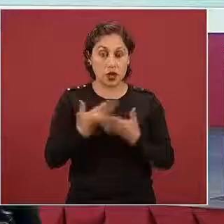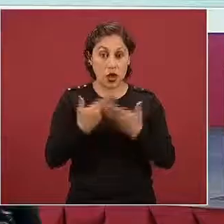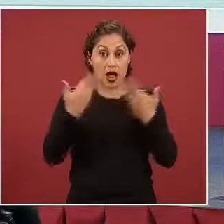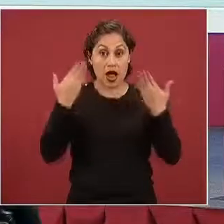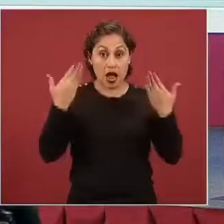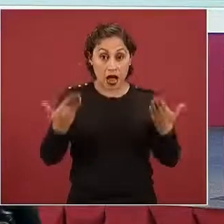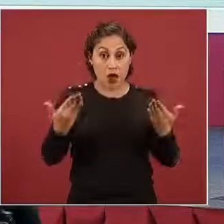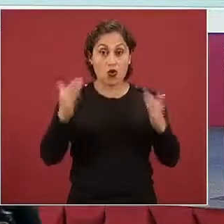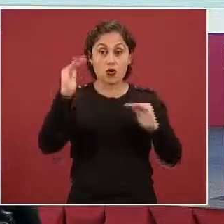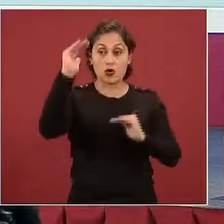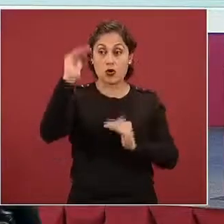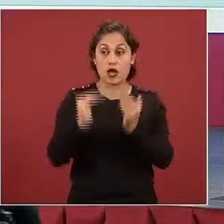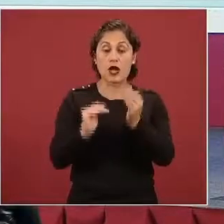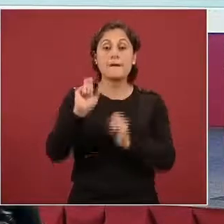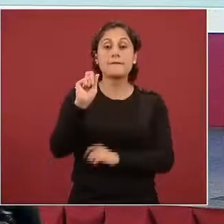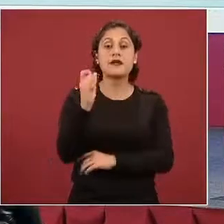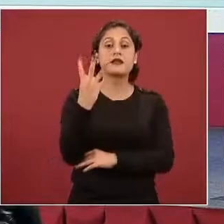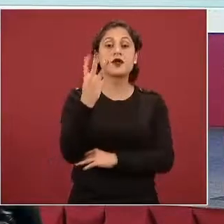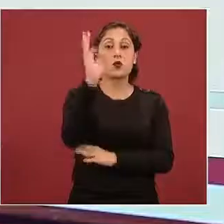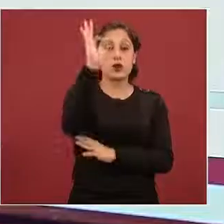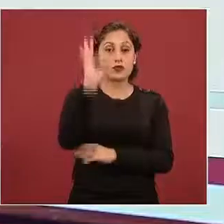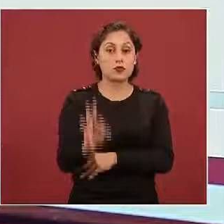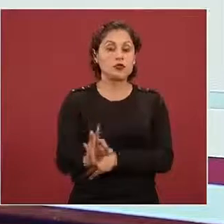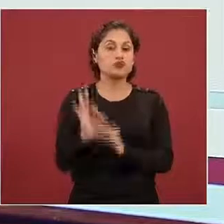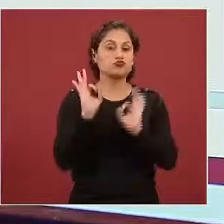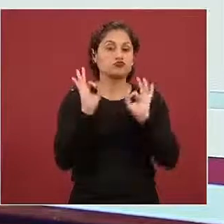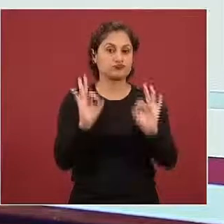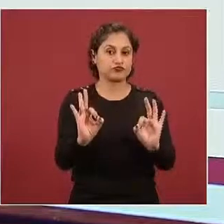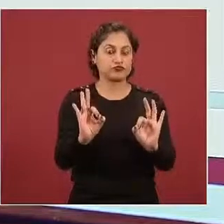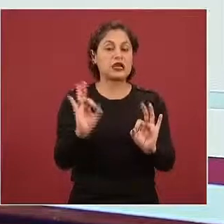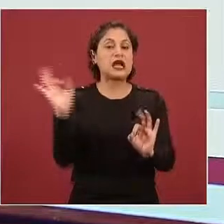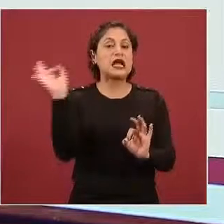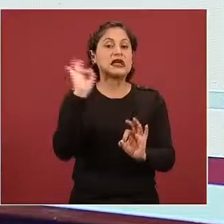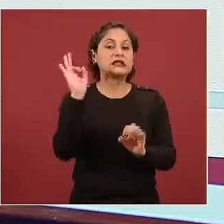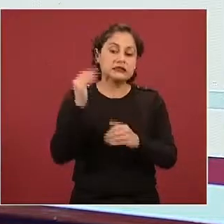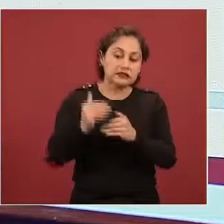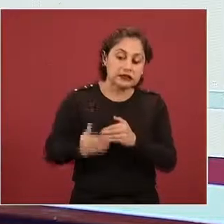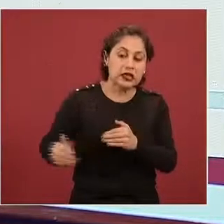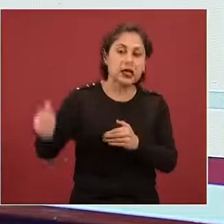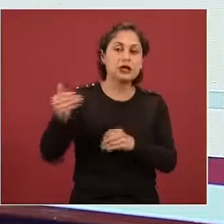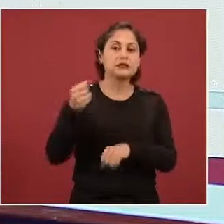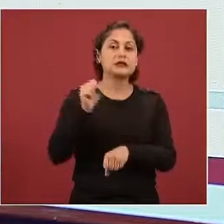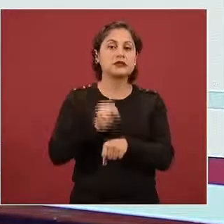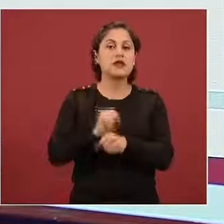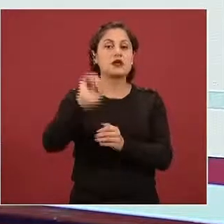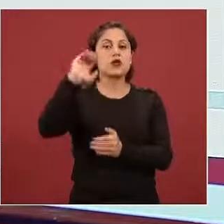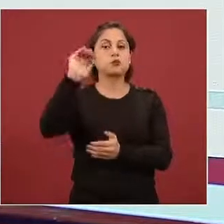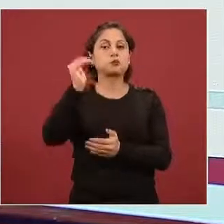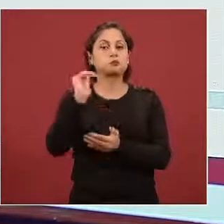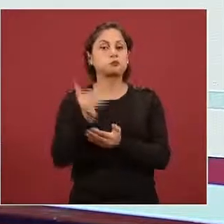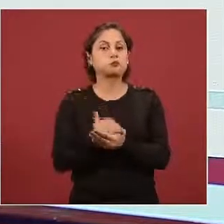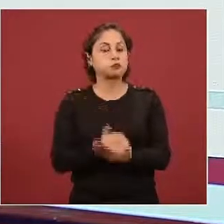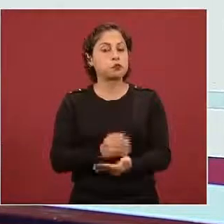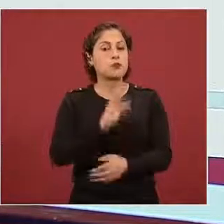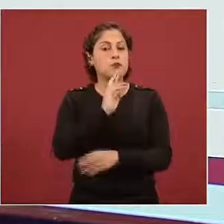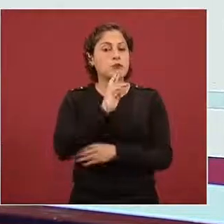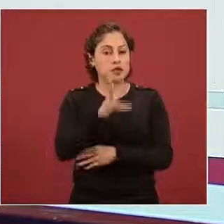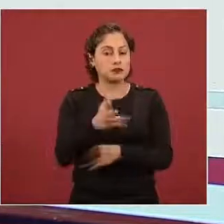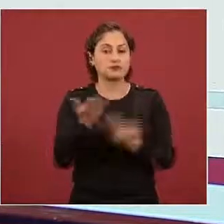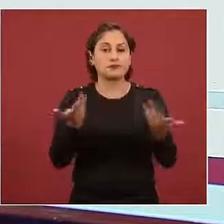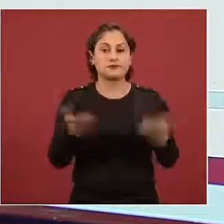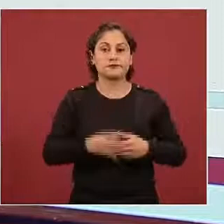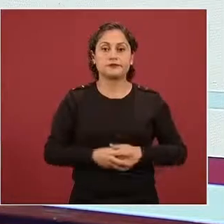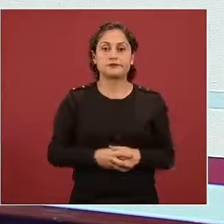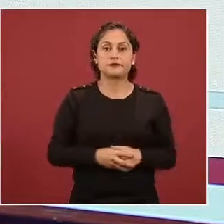con un cambio de 24%, que seguramente se irá reduciendo a lo largo de la semana. Y el próximo sábado estaremos viendo cuál es